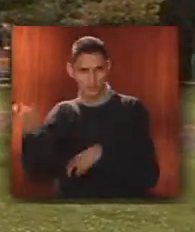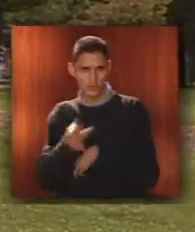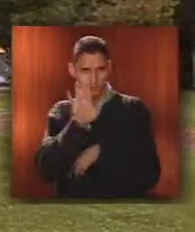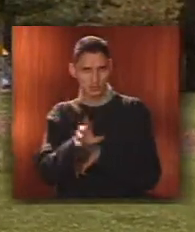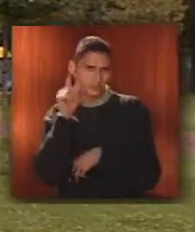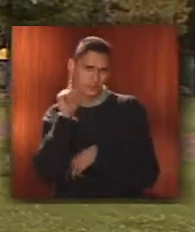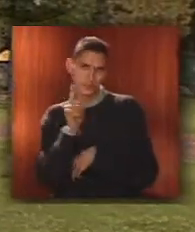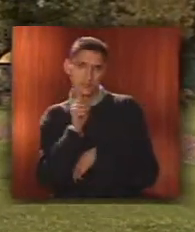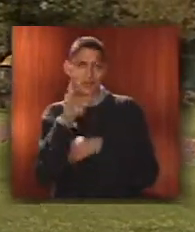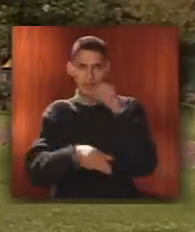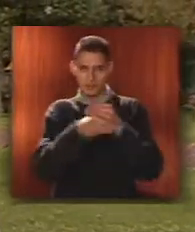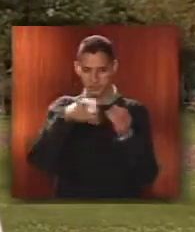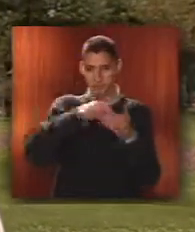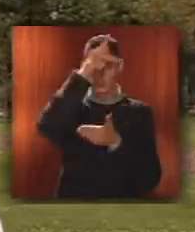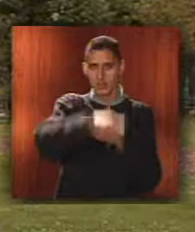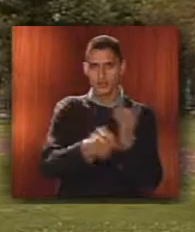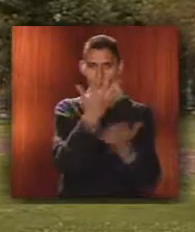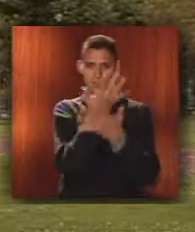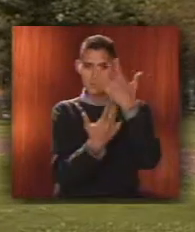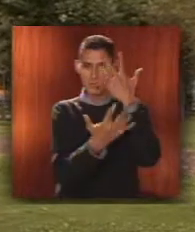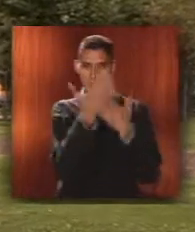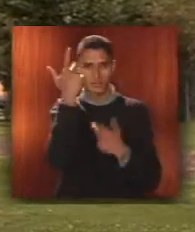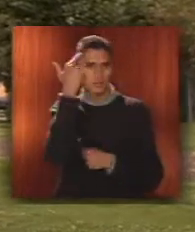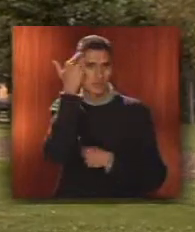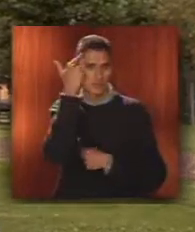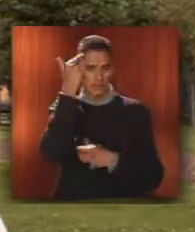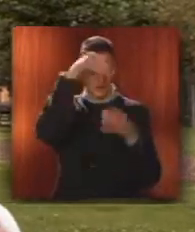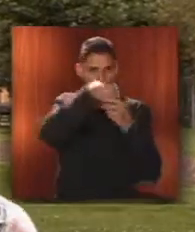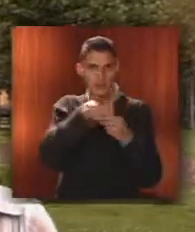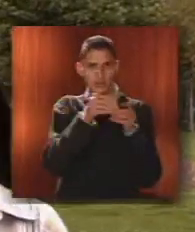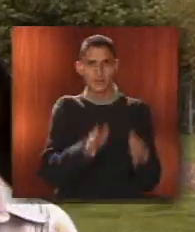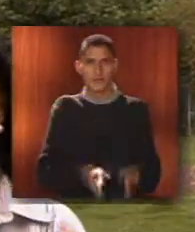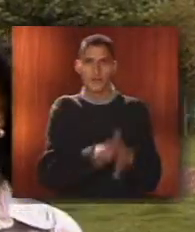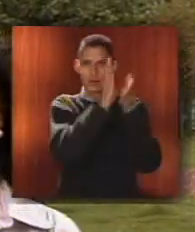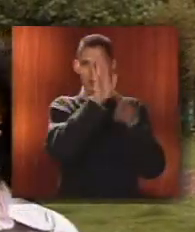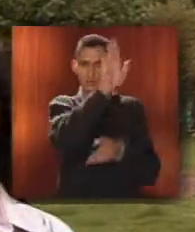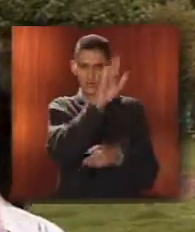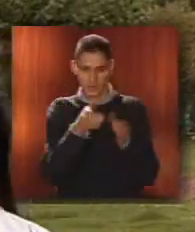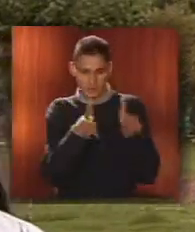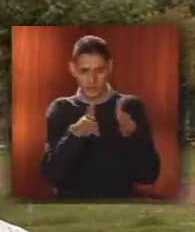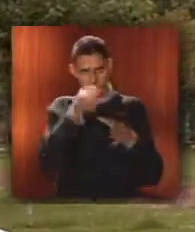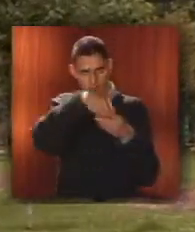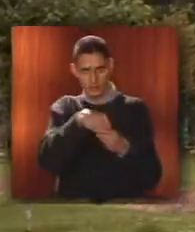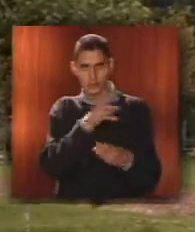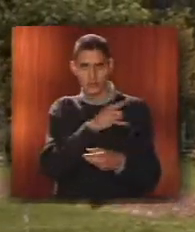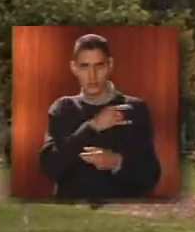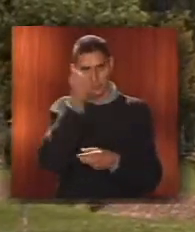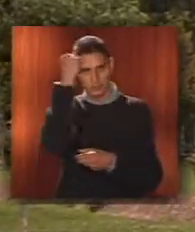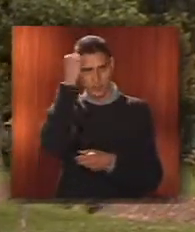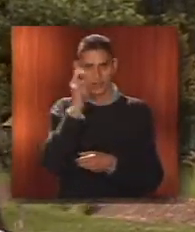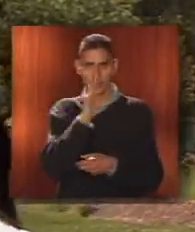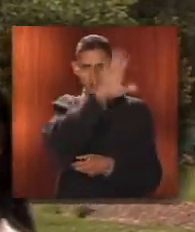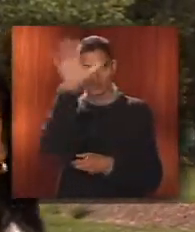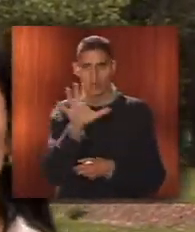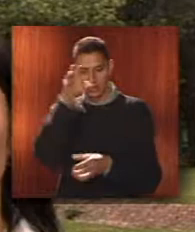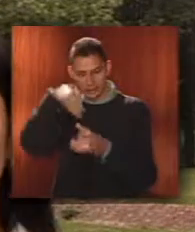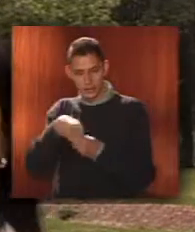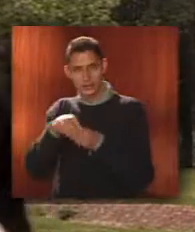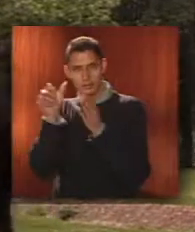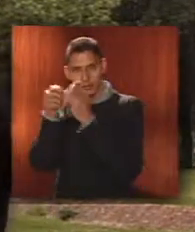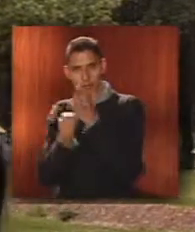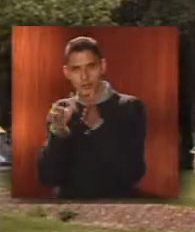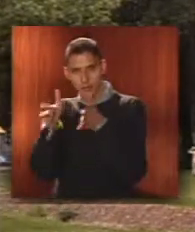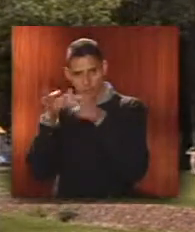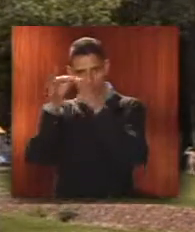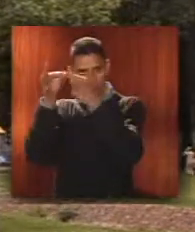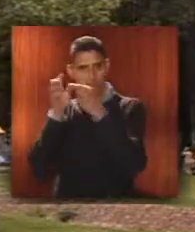limitaciones auditivas y del proyecto Manos y Pensamiento de la Facultad de Educación de la Universidad Pedagógica Nacional, desde el programa